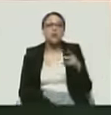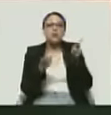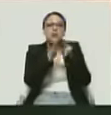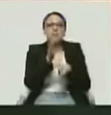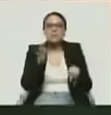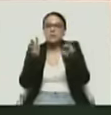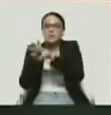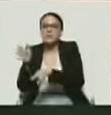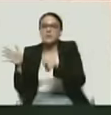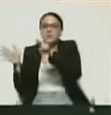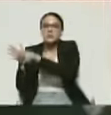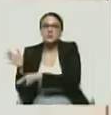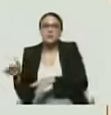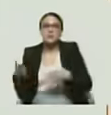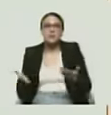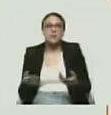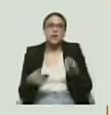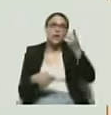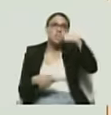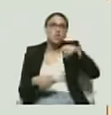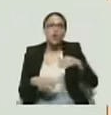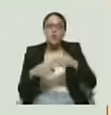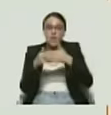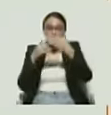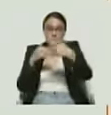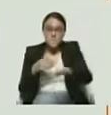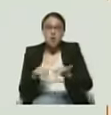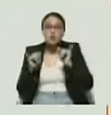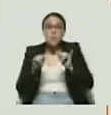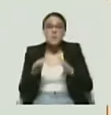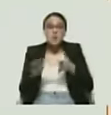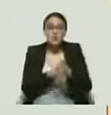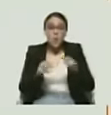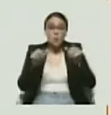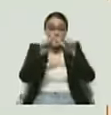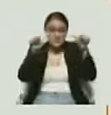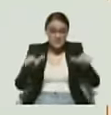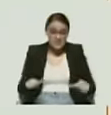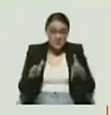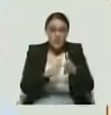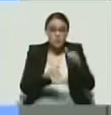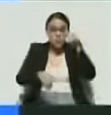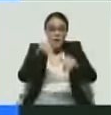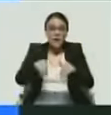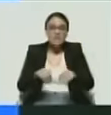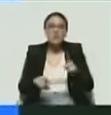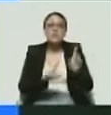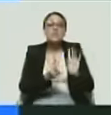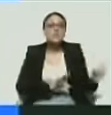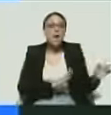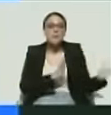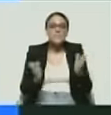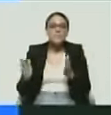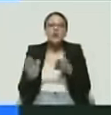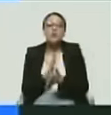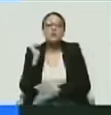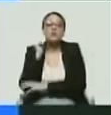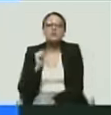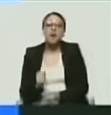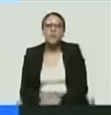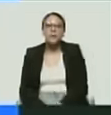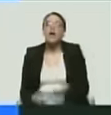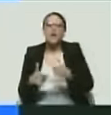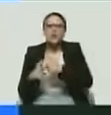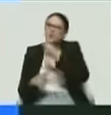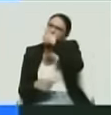Denunció que el tarjetón del 28, que el tarjetón está diseñado para el fraude. ¿Y por qué están participando entonces?